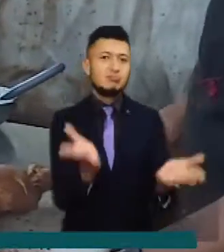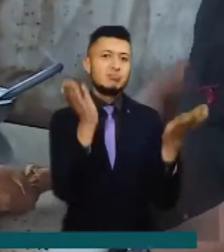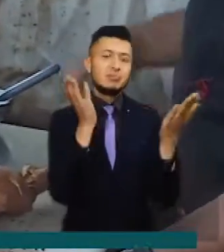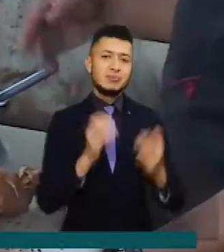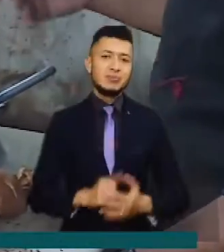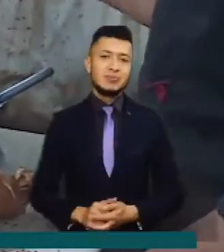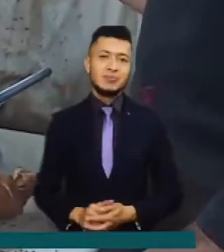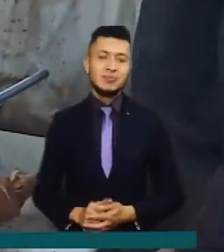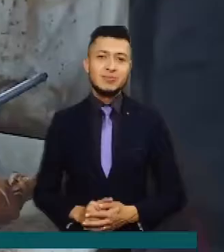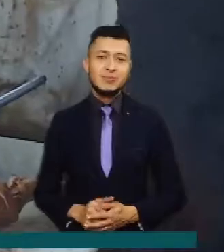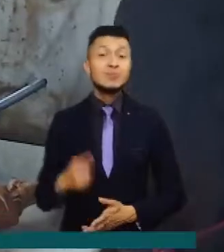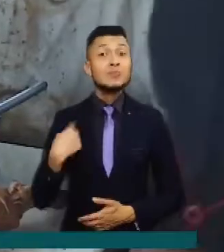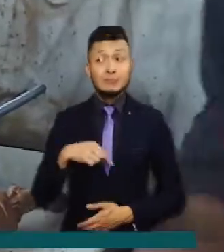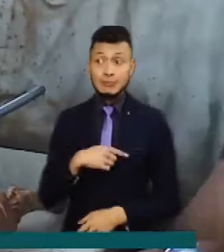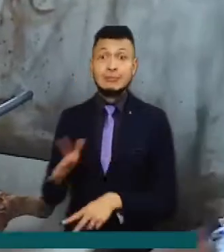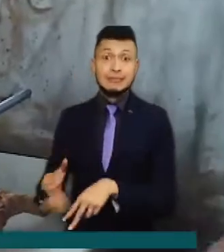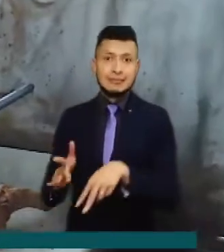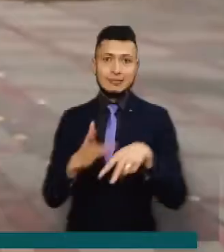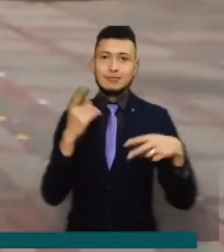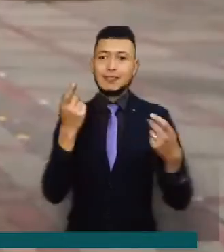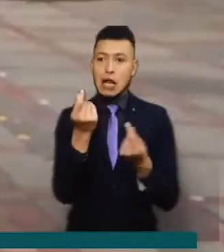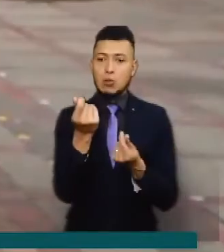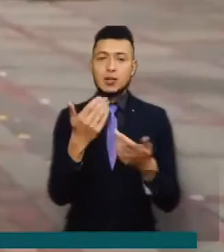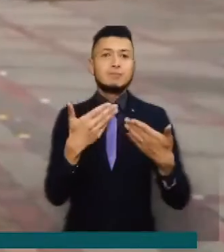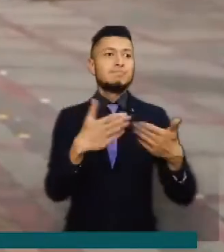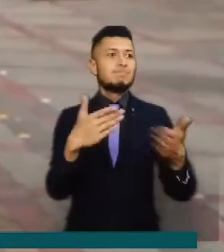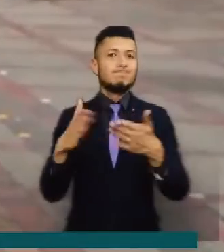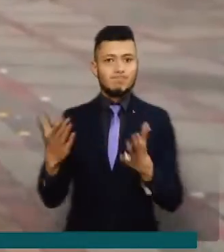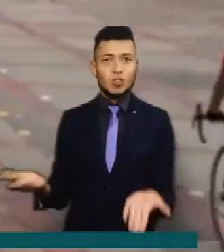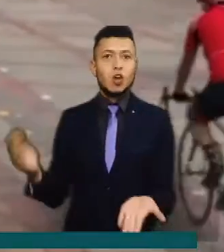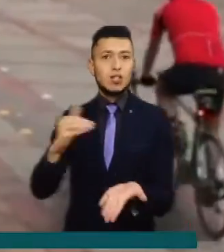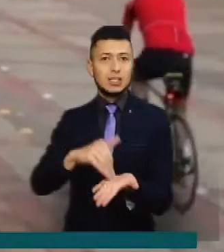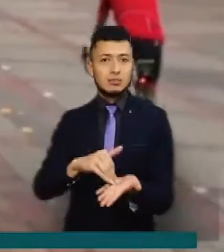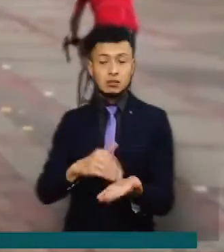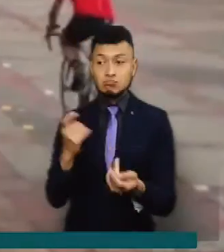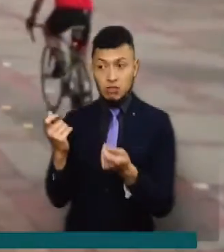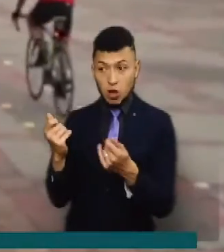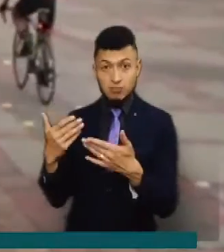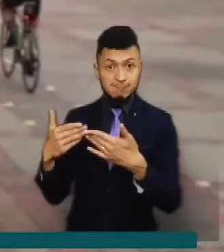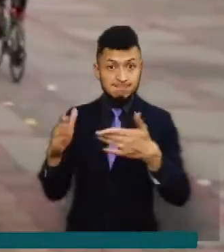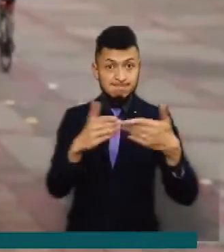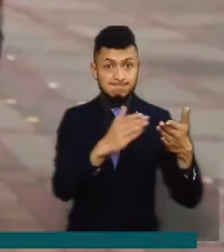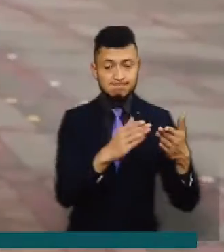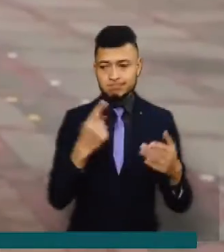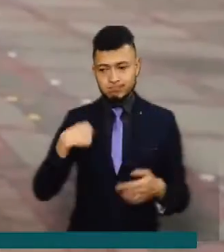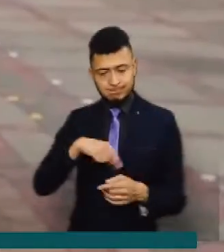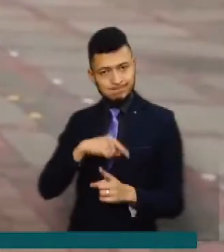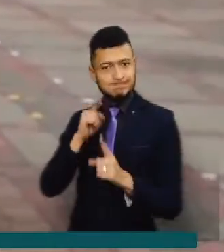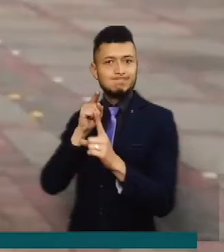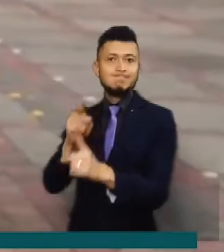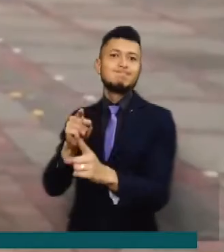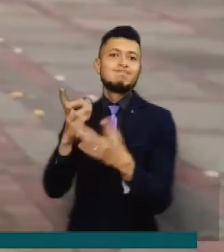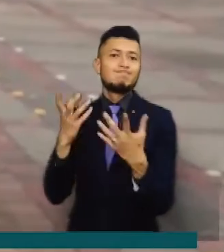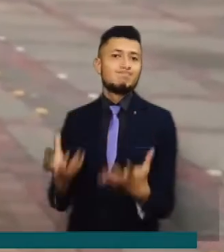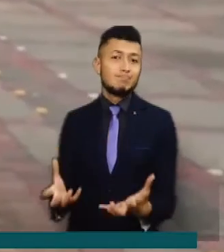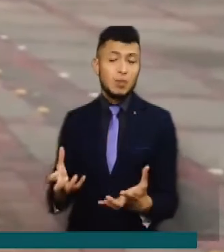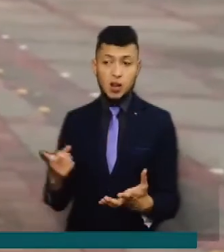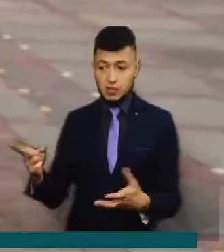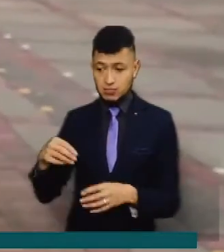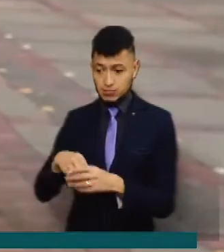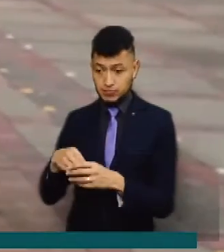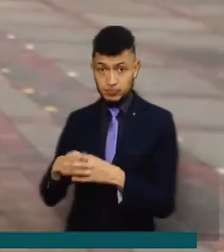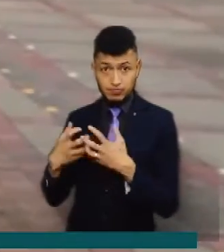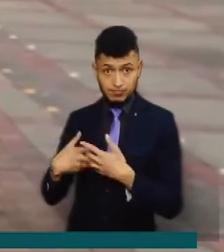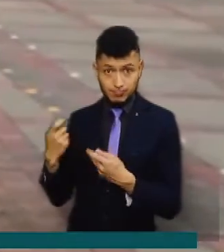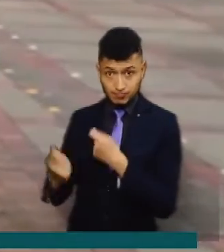restaurantes respecto a la reactivación económica hemos incentivado a una reapertura económica a esta reactivación económica cual